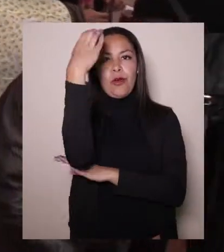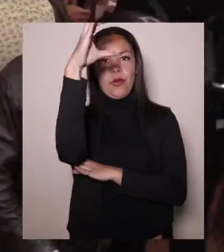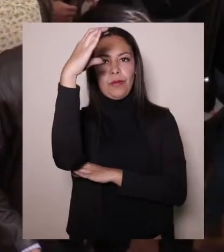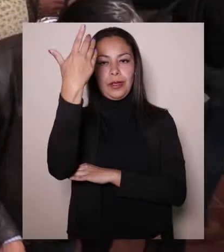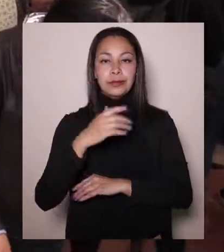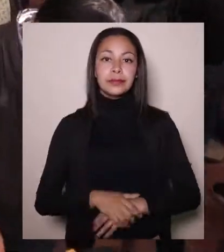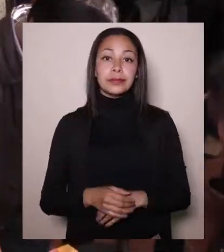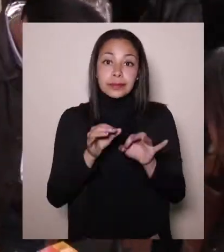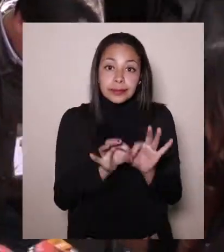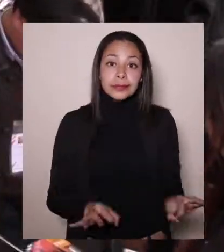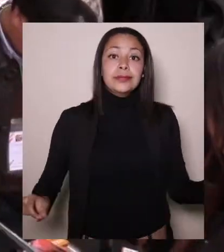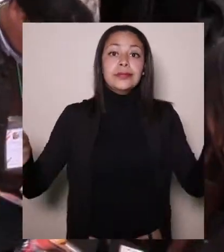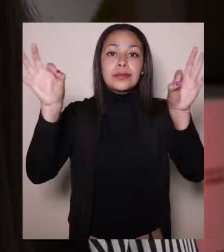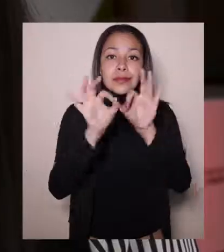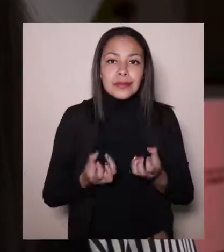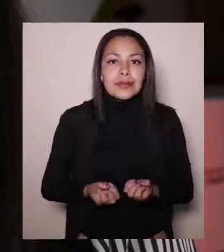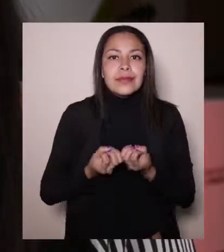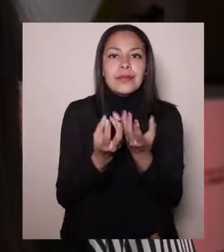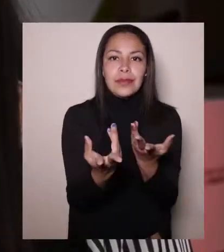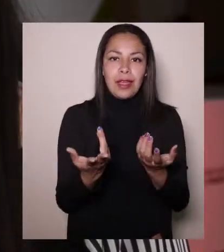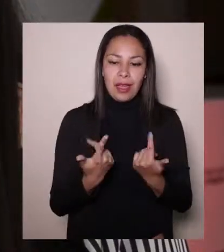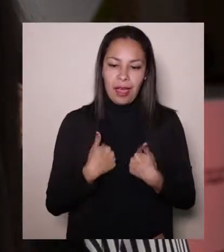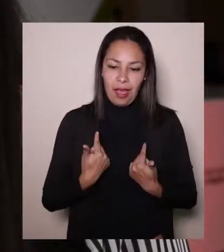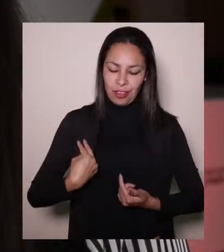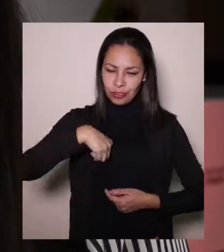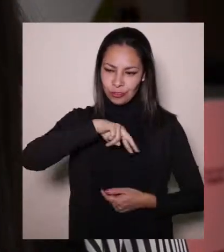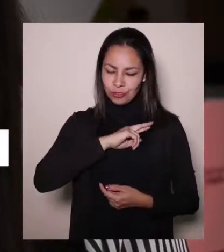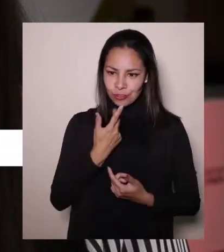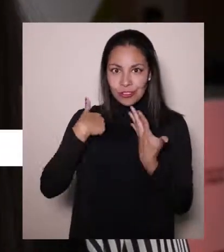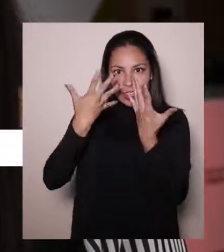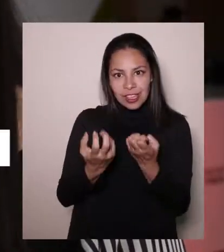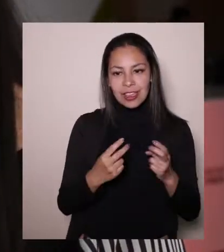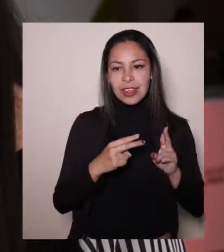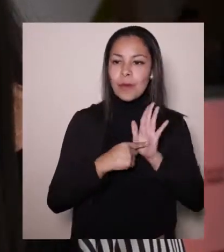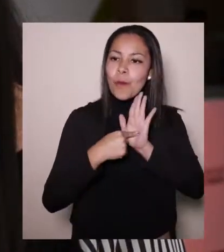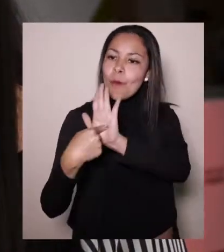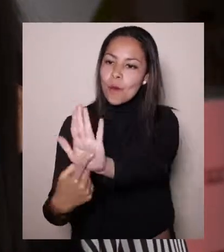diferentes regiones del país. Esa importancia que nos da a